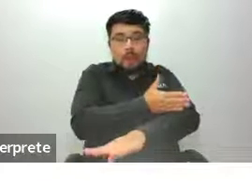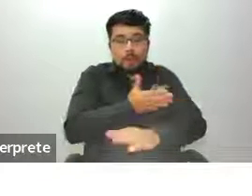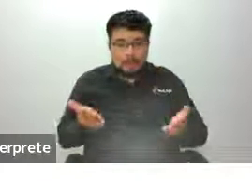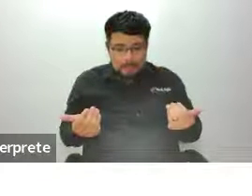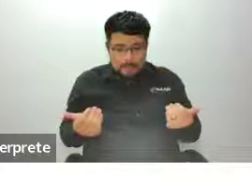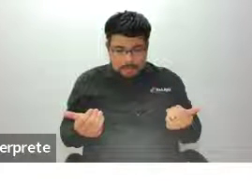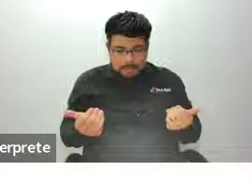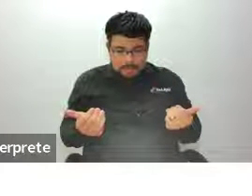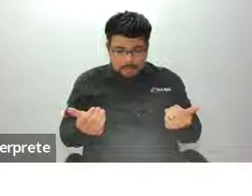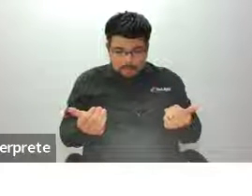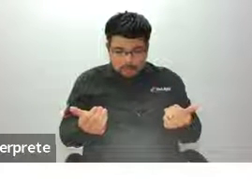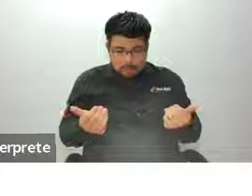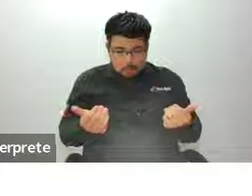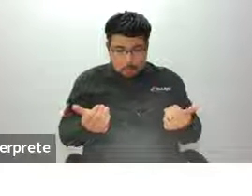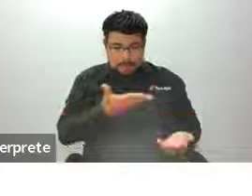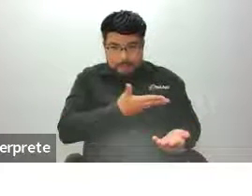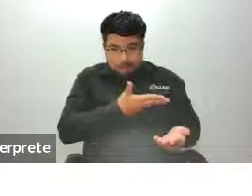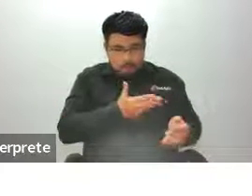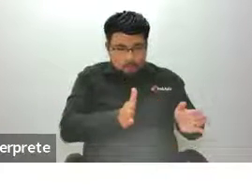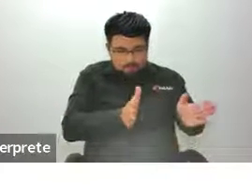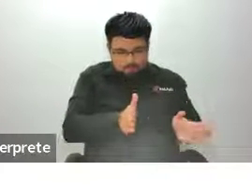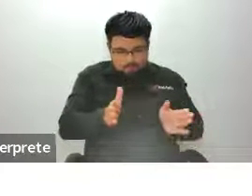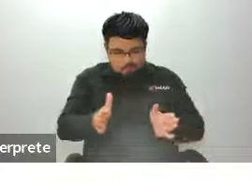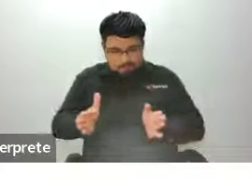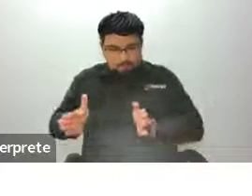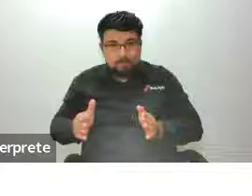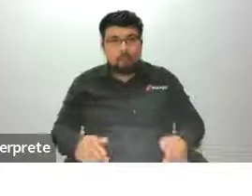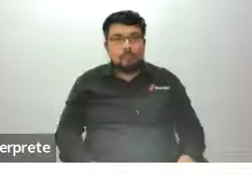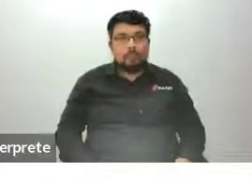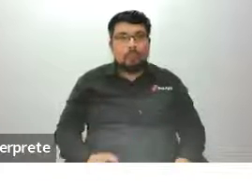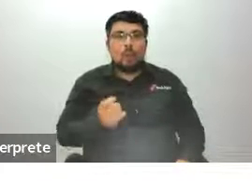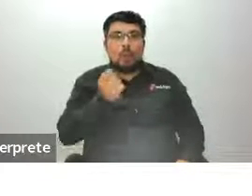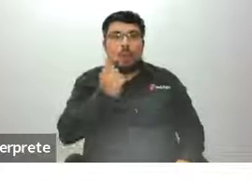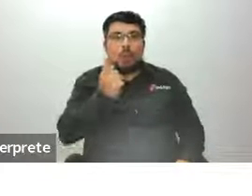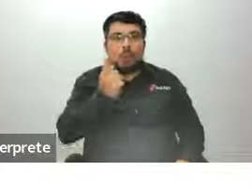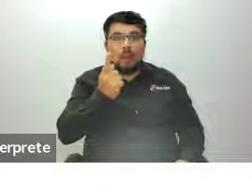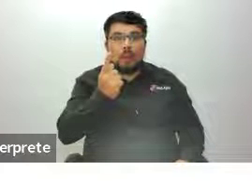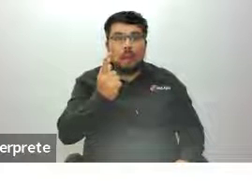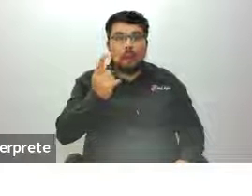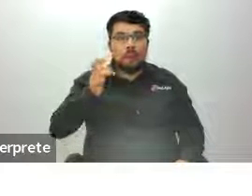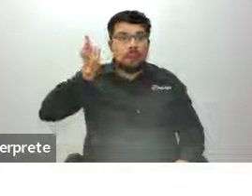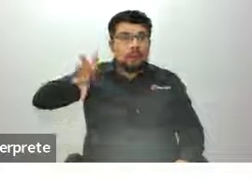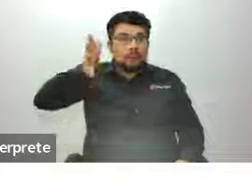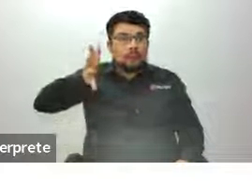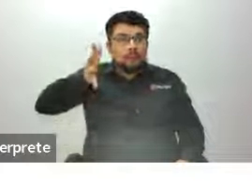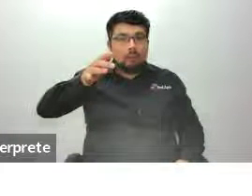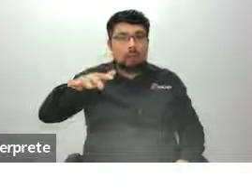adecuado. La seña que hay sobre el lenguaje es de esta forma, ¿no? Es